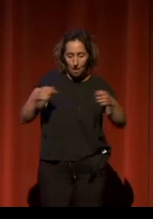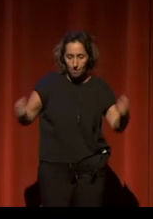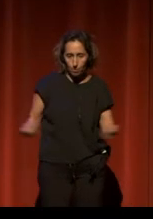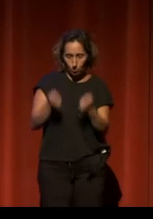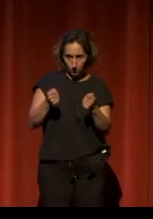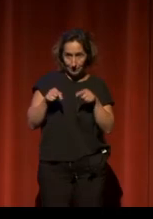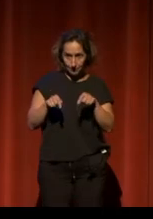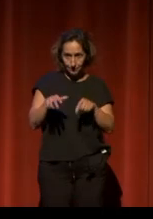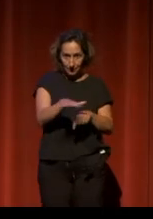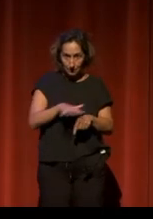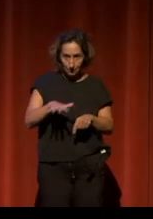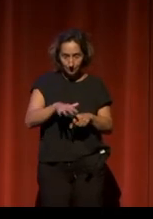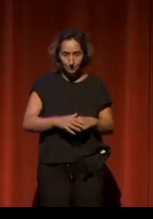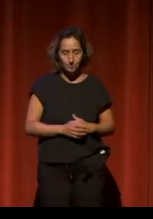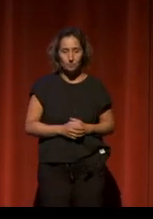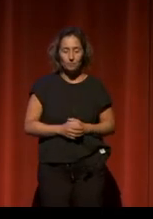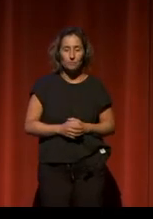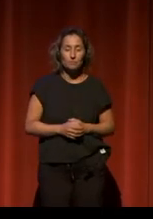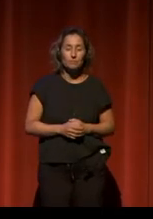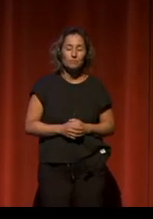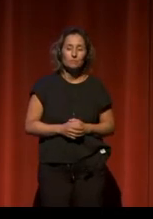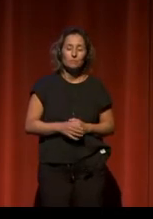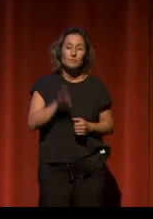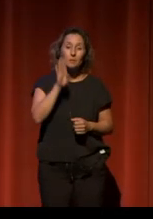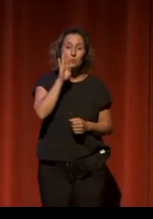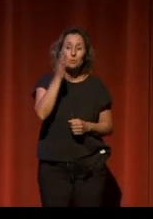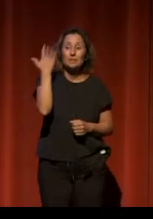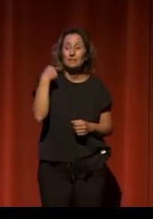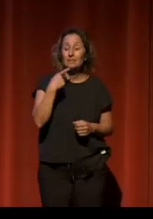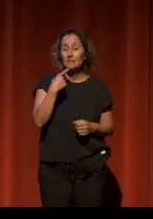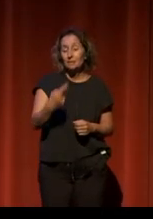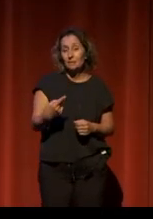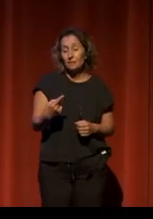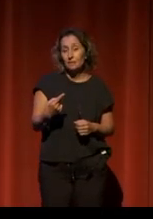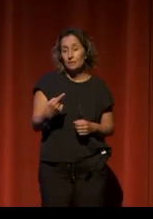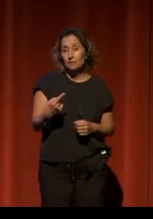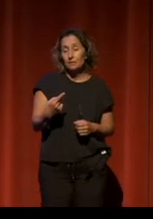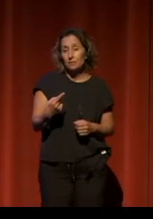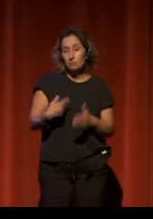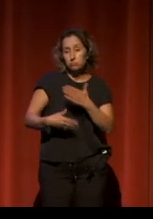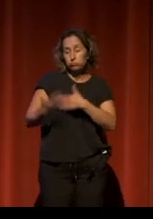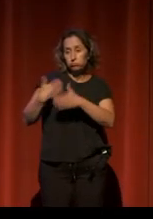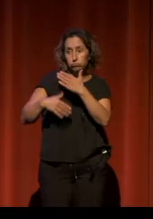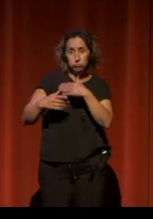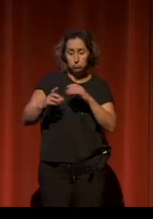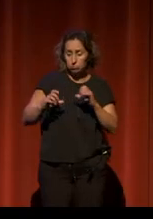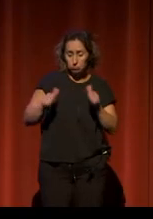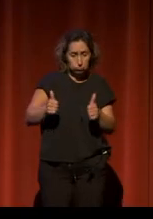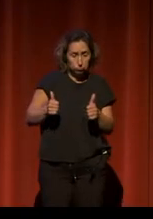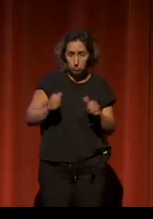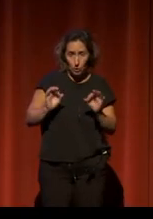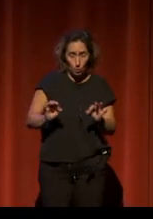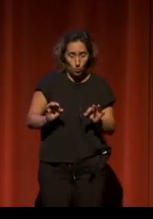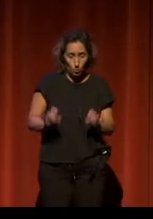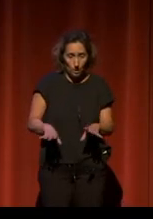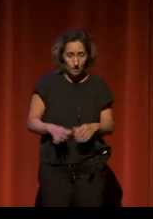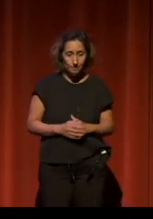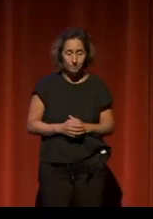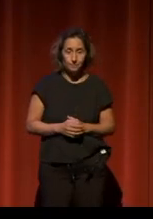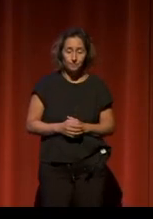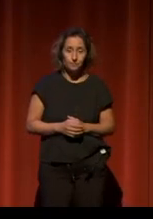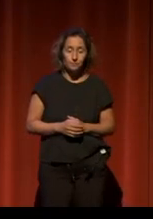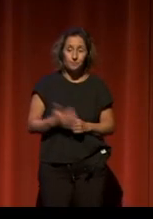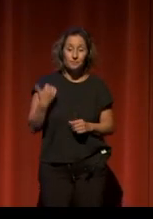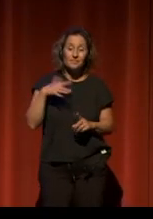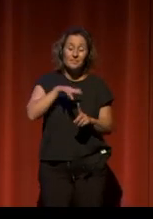es básicamente Bueno pues como lo decía al principio cuando empezamos hacer cosas hace hace ya unos años e en este